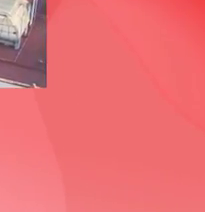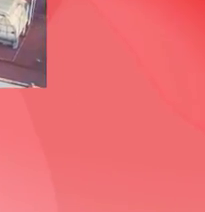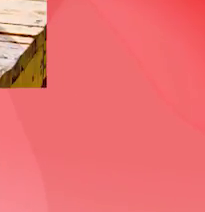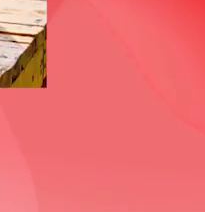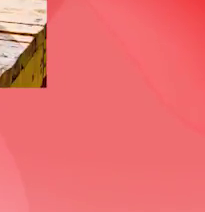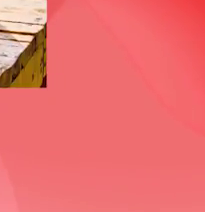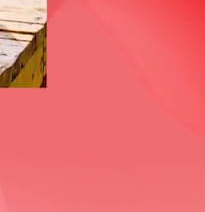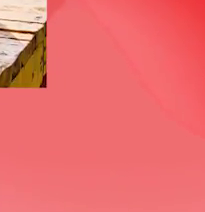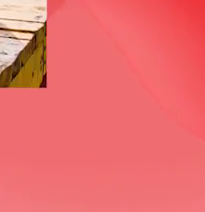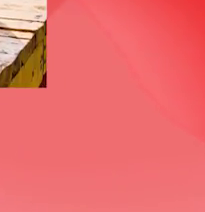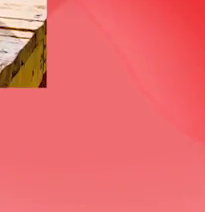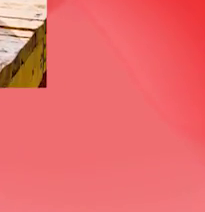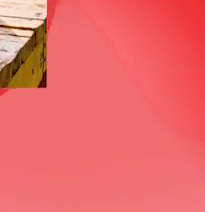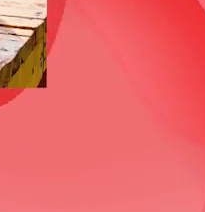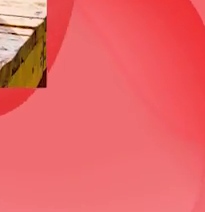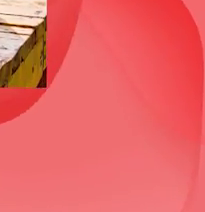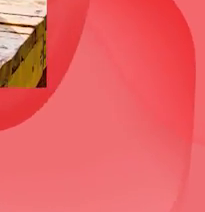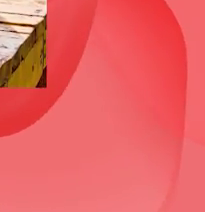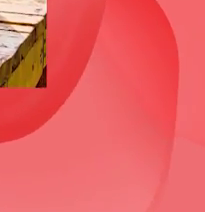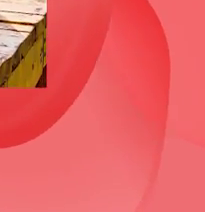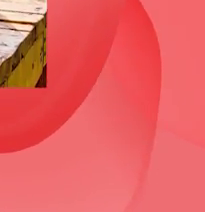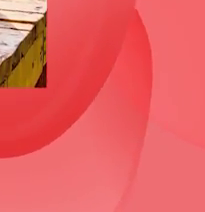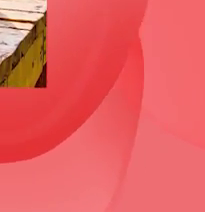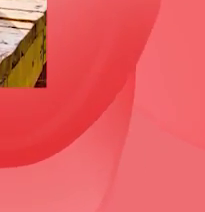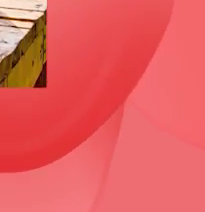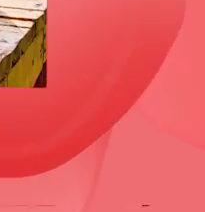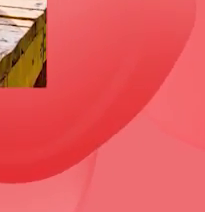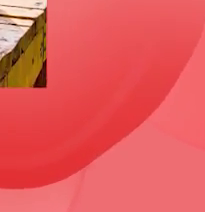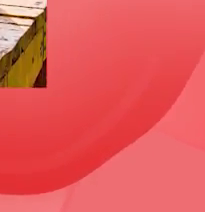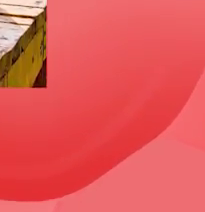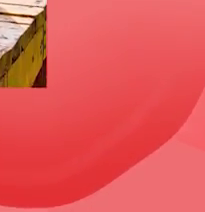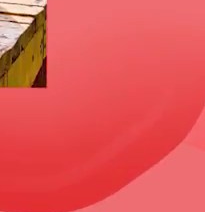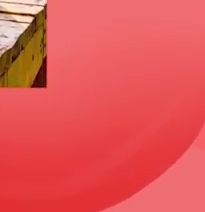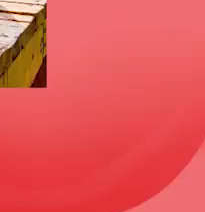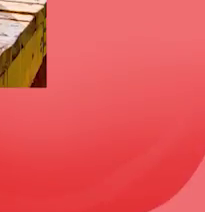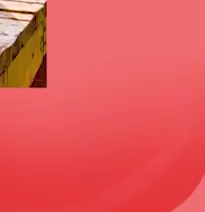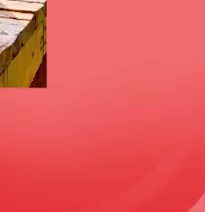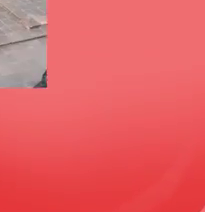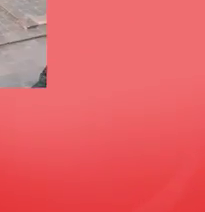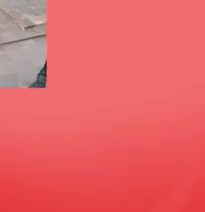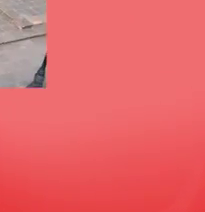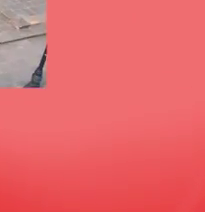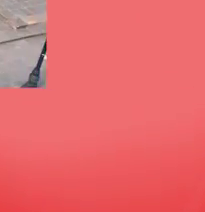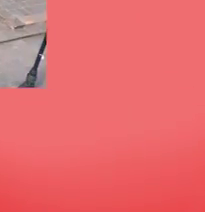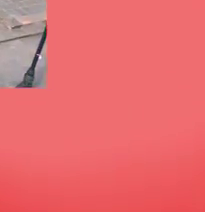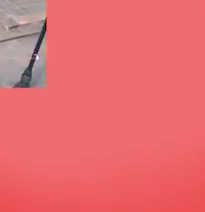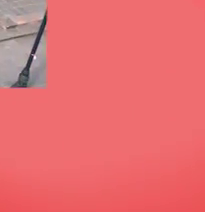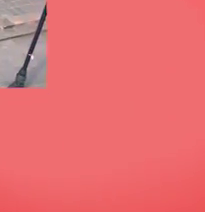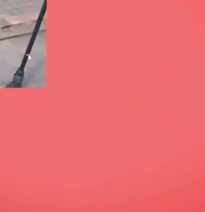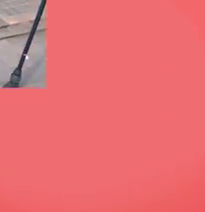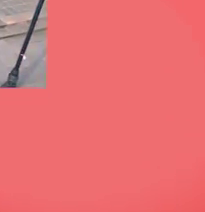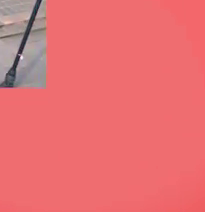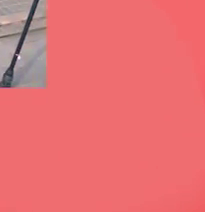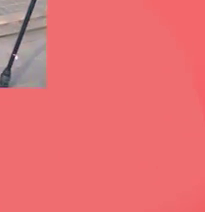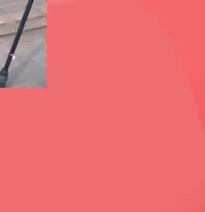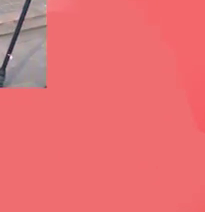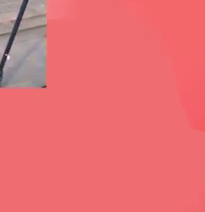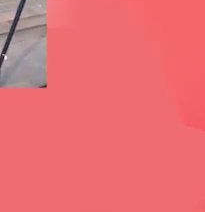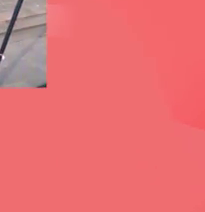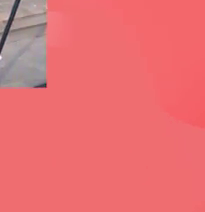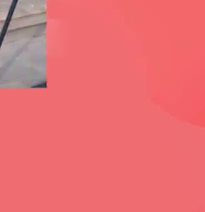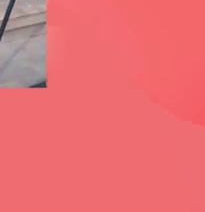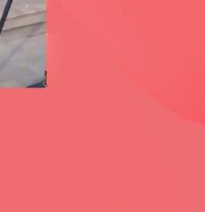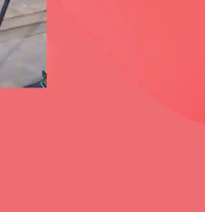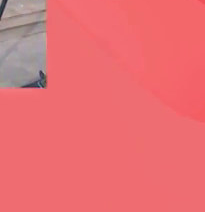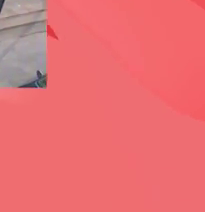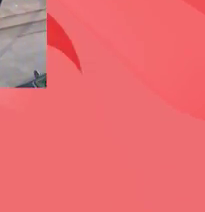Constitución. Arte, queso y vino, progreso y libertad. Huimilpan corregidora,